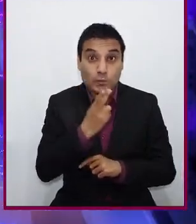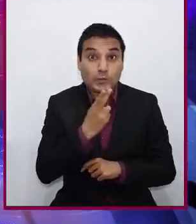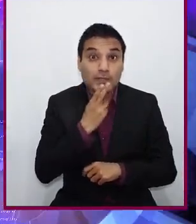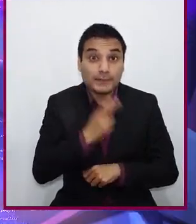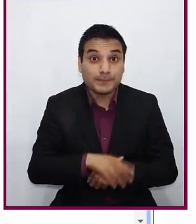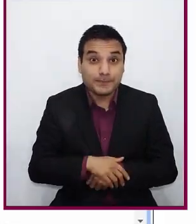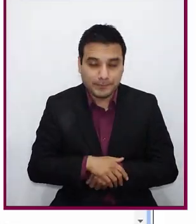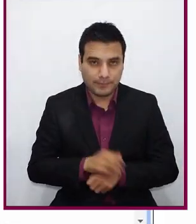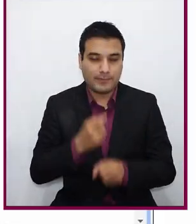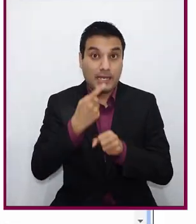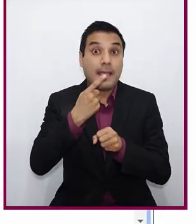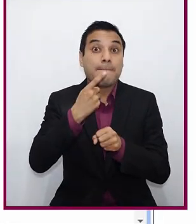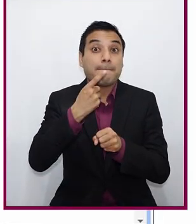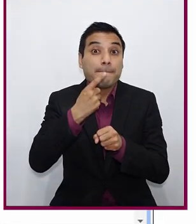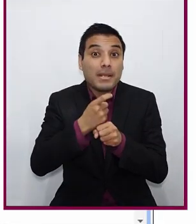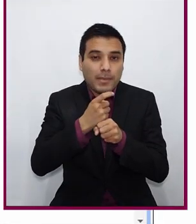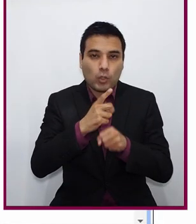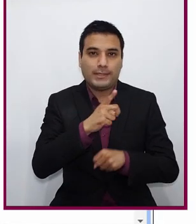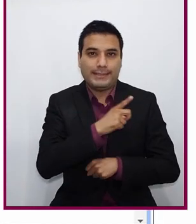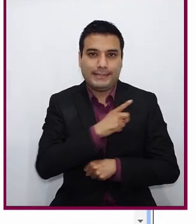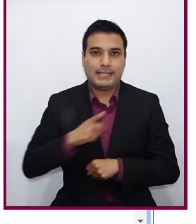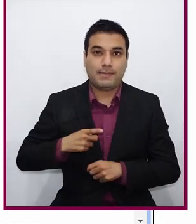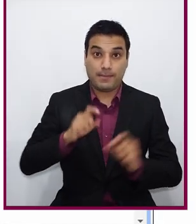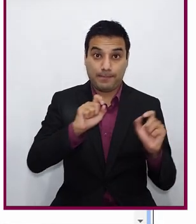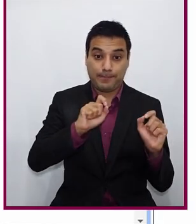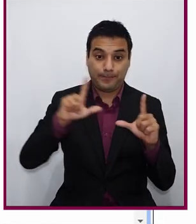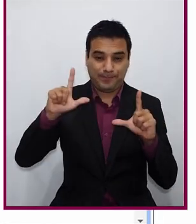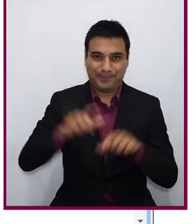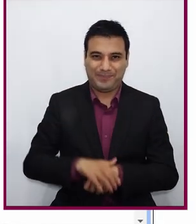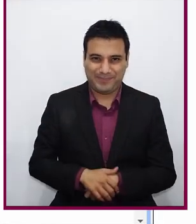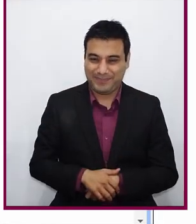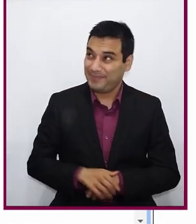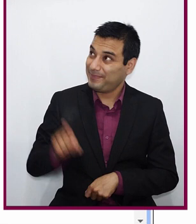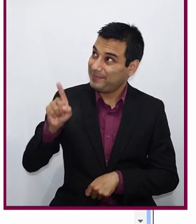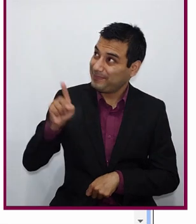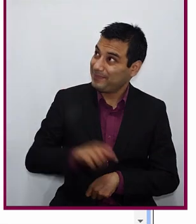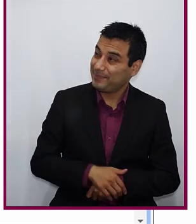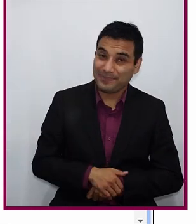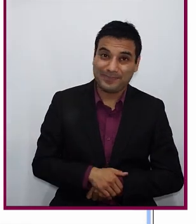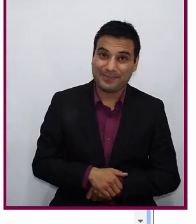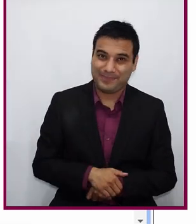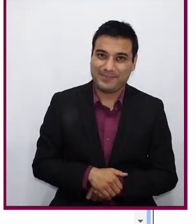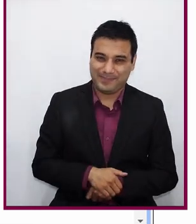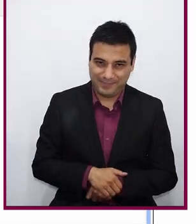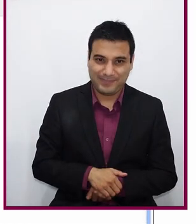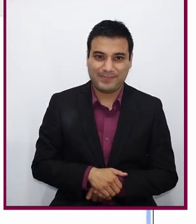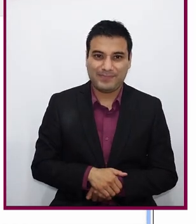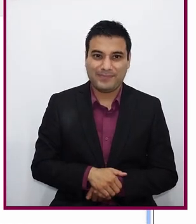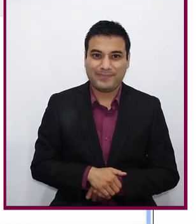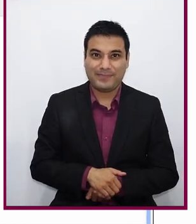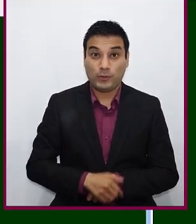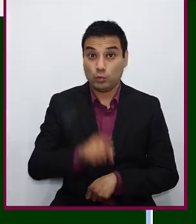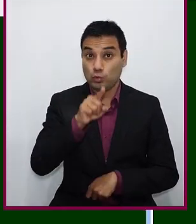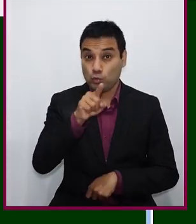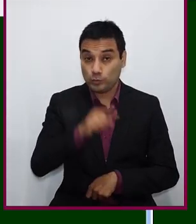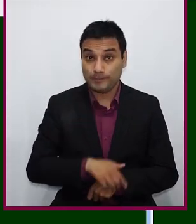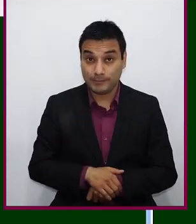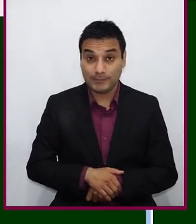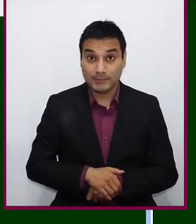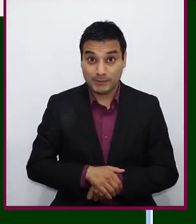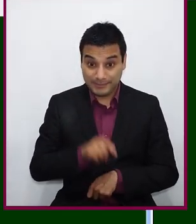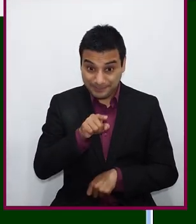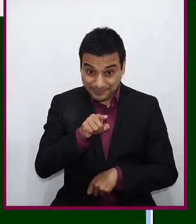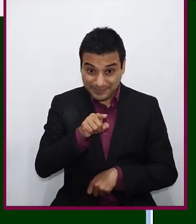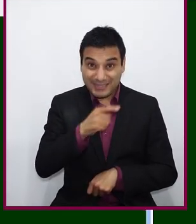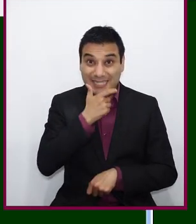enseñanza para usar codean ground lo primero que tienen que hacer es ir a la página del tutorial puntocom si es un